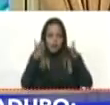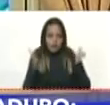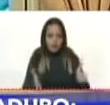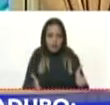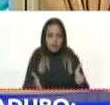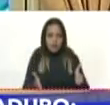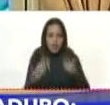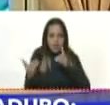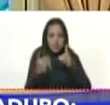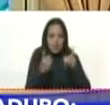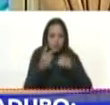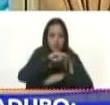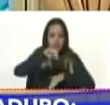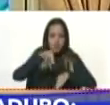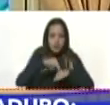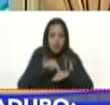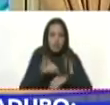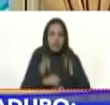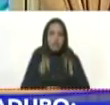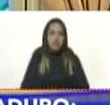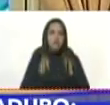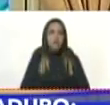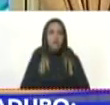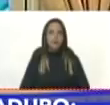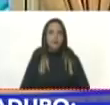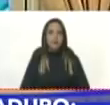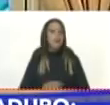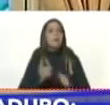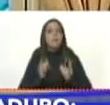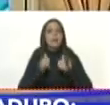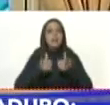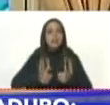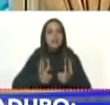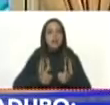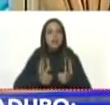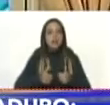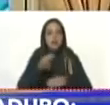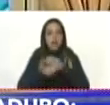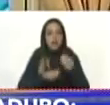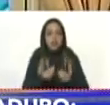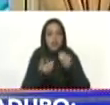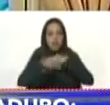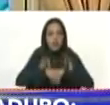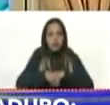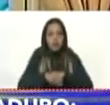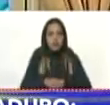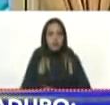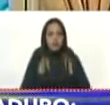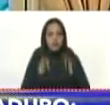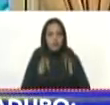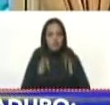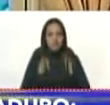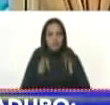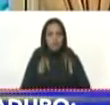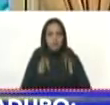de Diálogo Nacional. Se han empezado a implementar los acuerdos. Uno de los